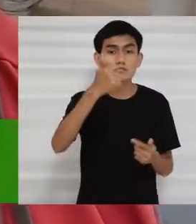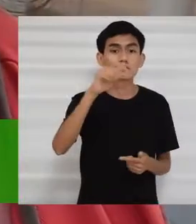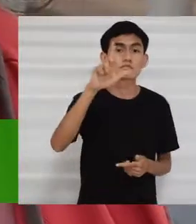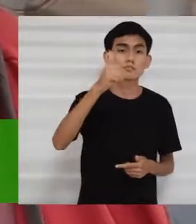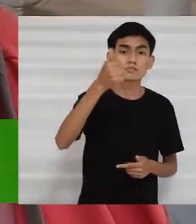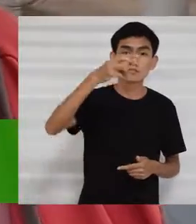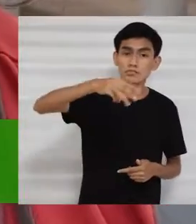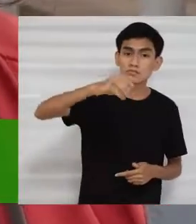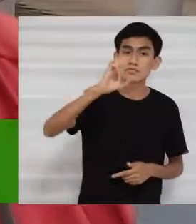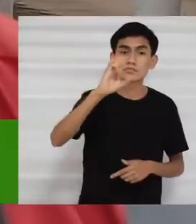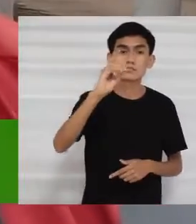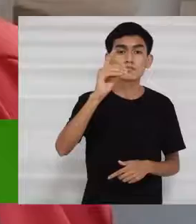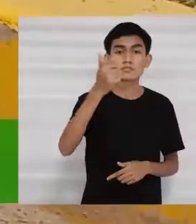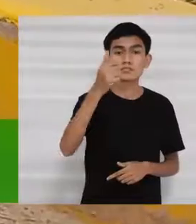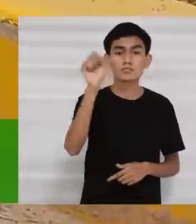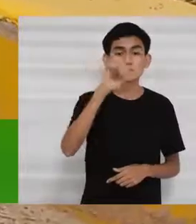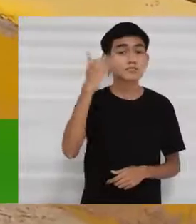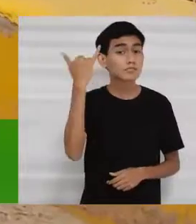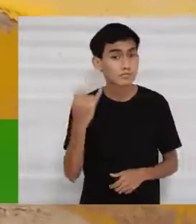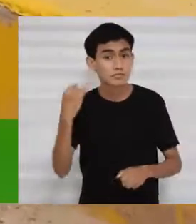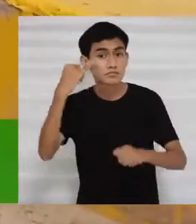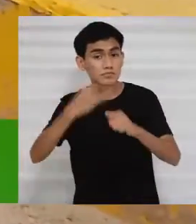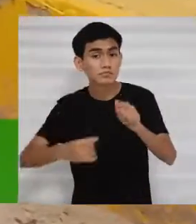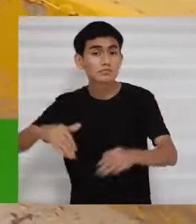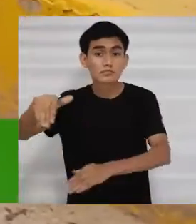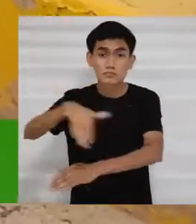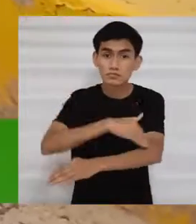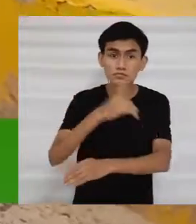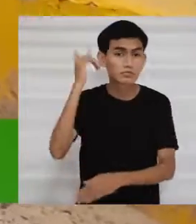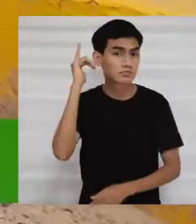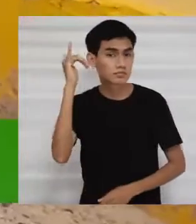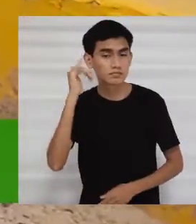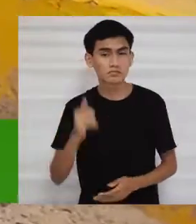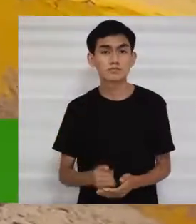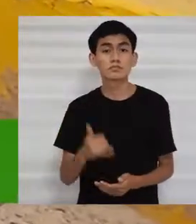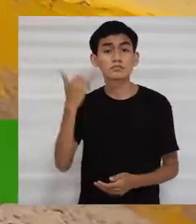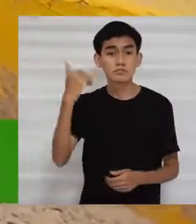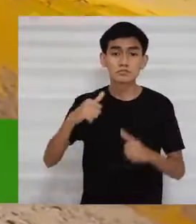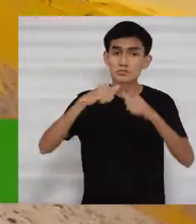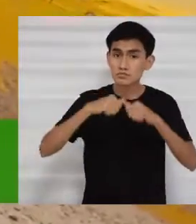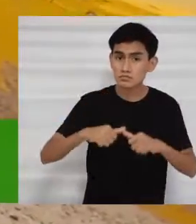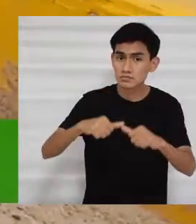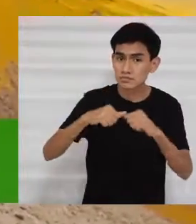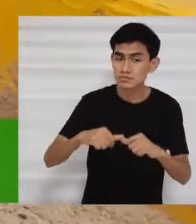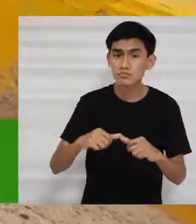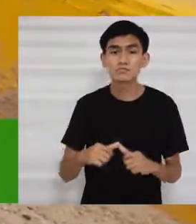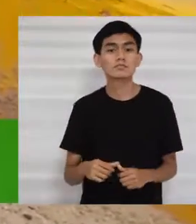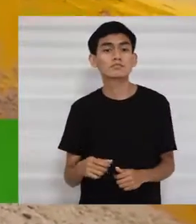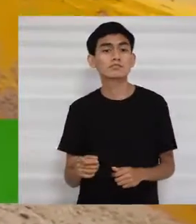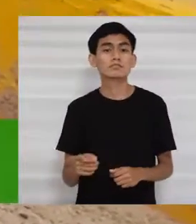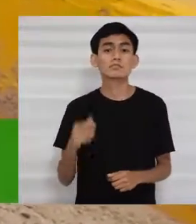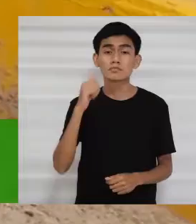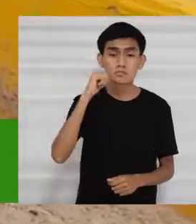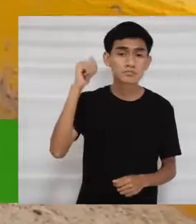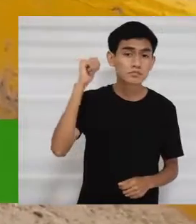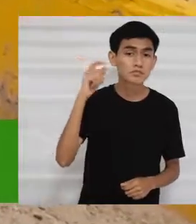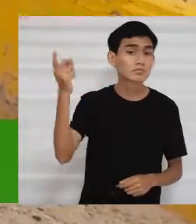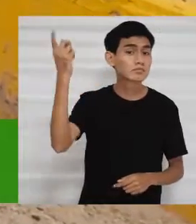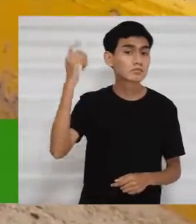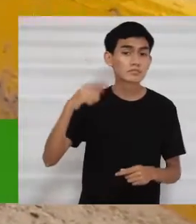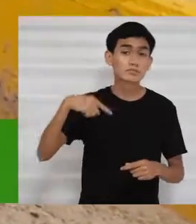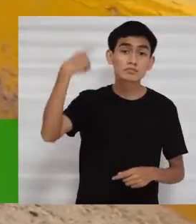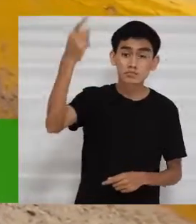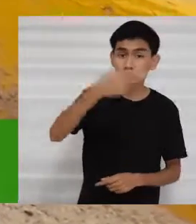y terminaré en la avenida Yarina. Y consecutivamente terminaré el viernes, la próxima semana